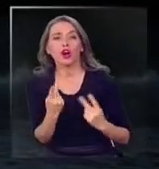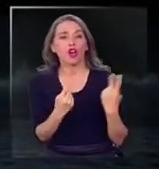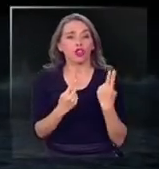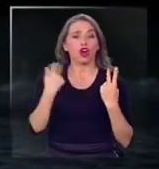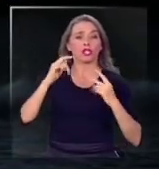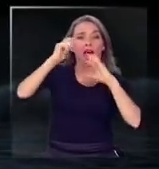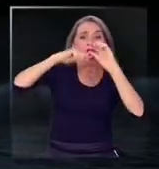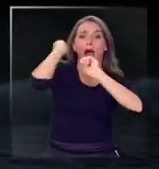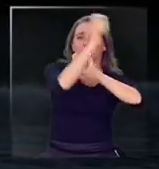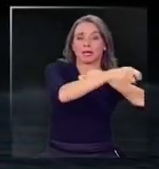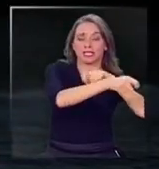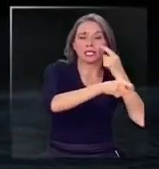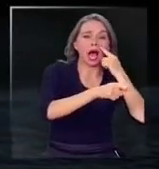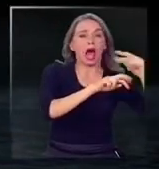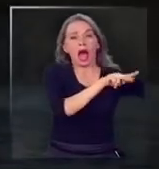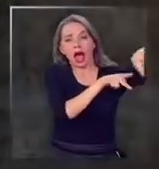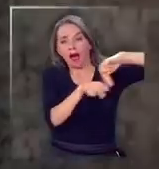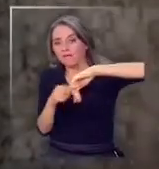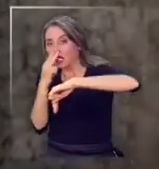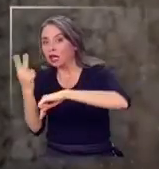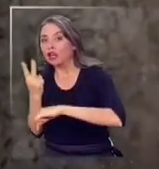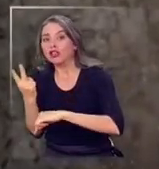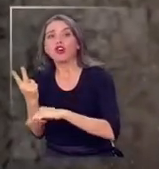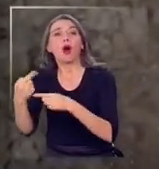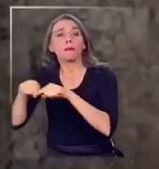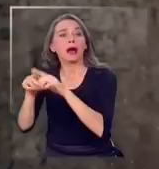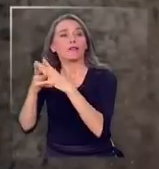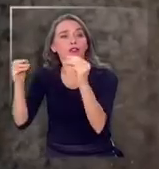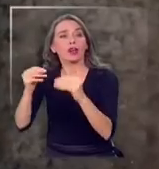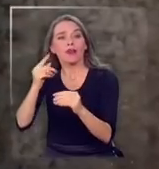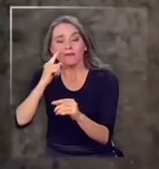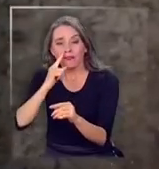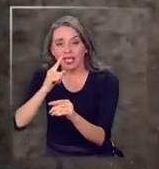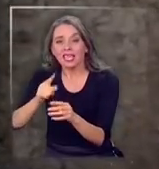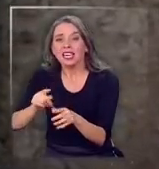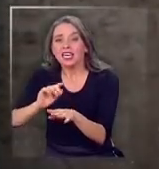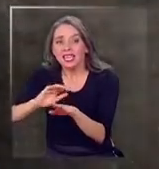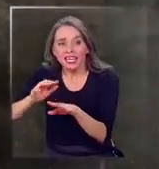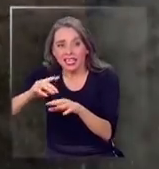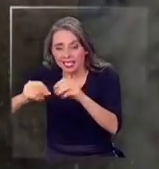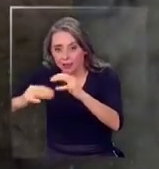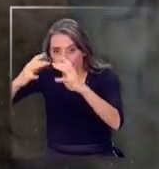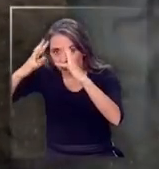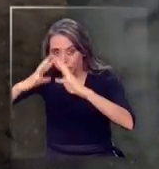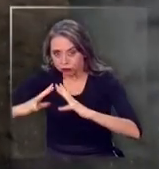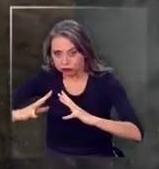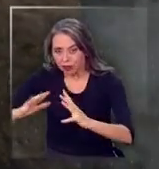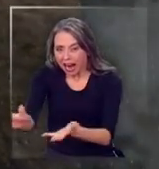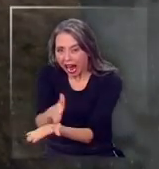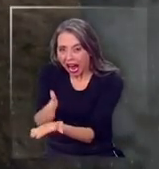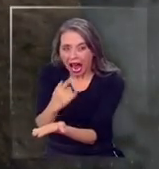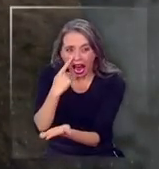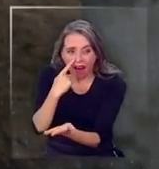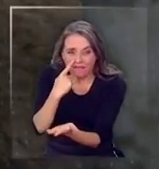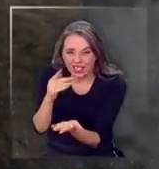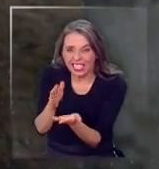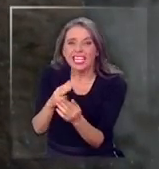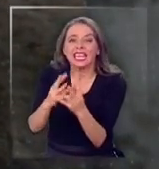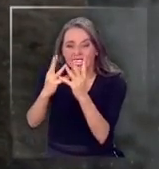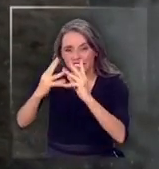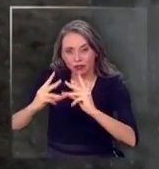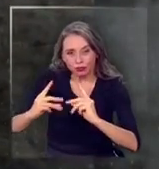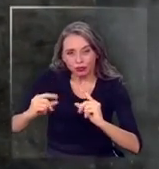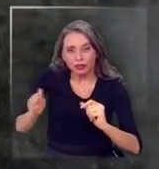deciden volver al lugar, ya sin la pareja, mueven las brasas y en ella encuentran rastros de lo quemado. Habían restos